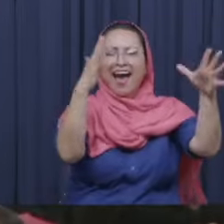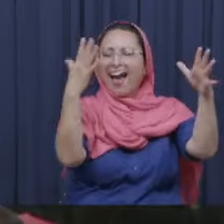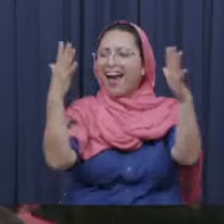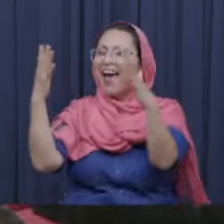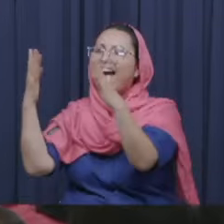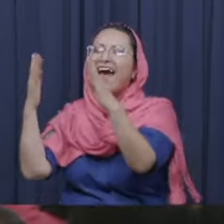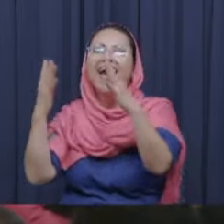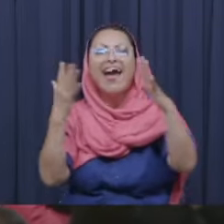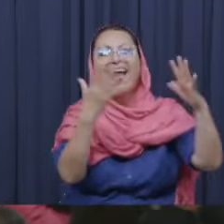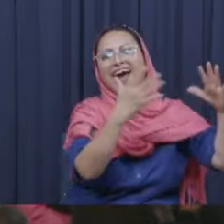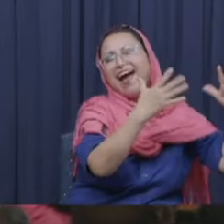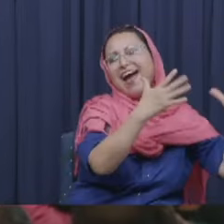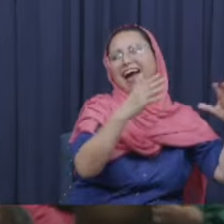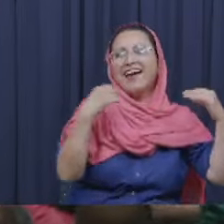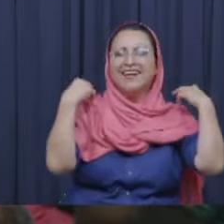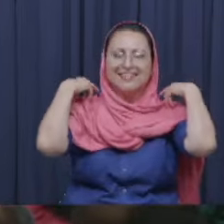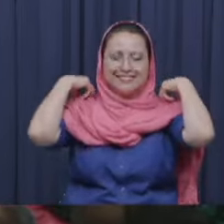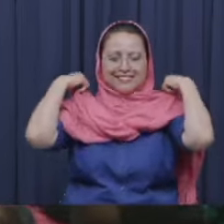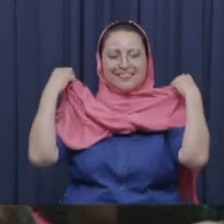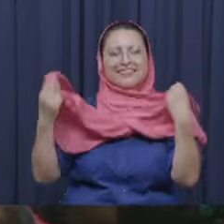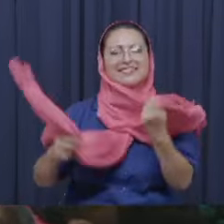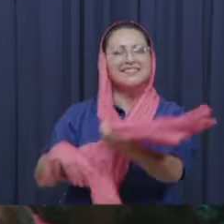ese aplauso al Rey bendito.